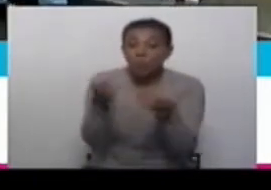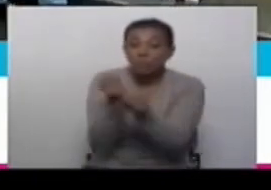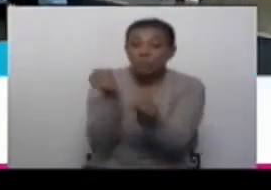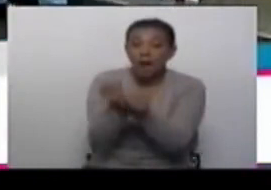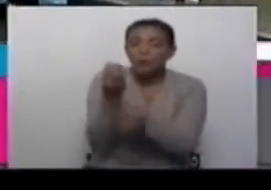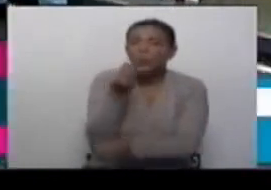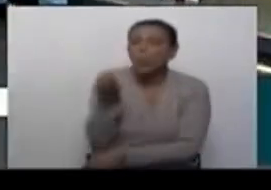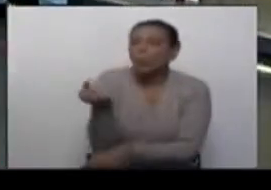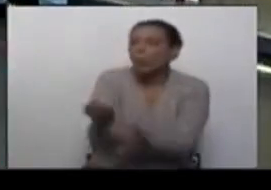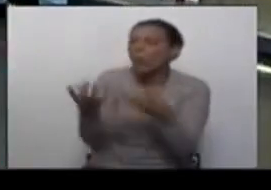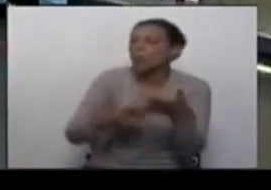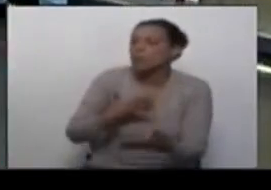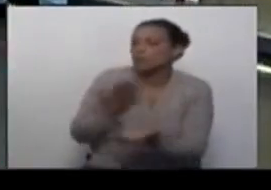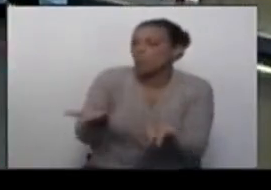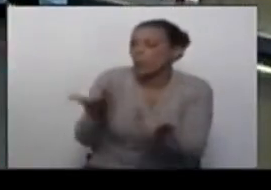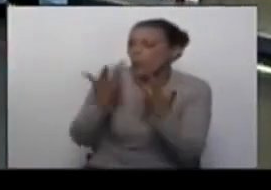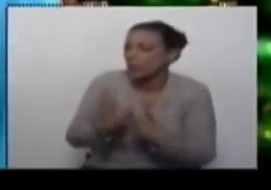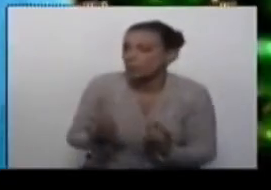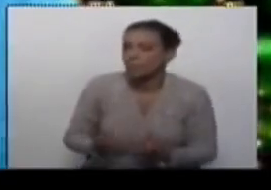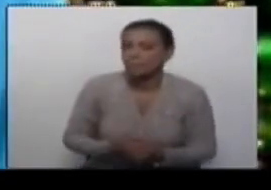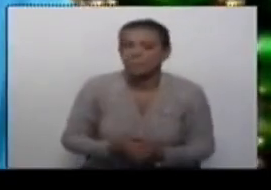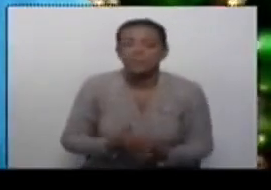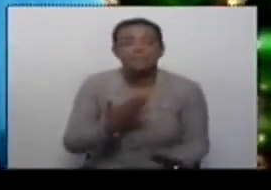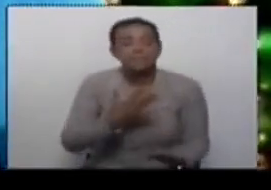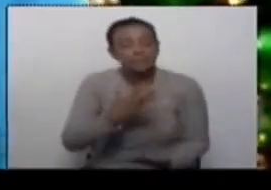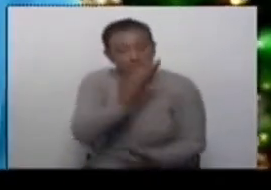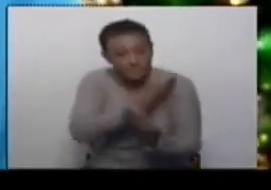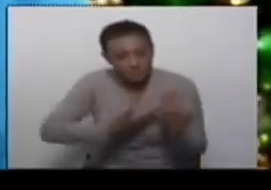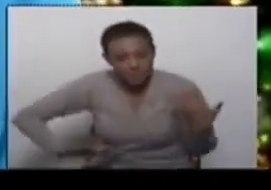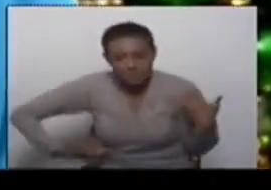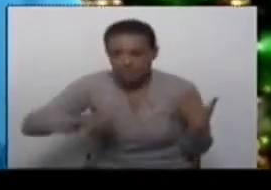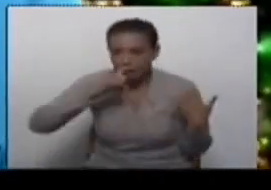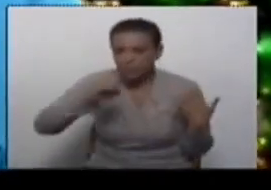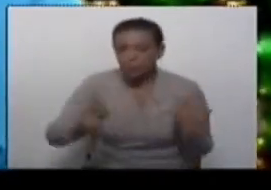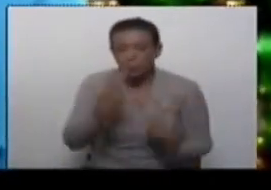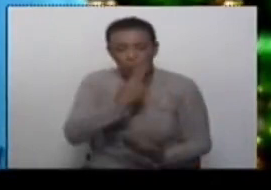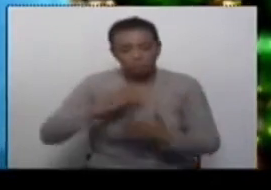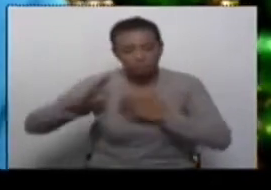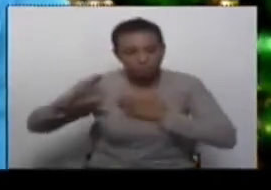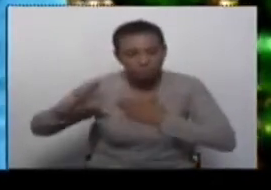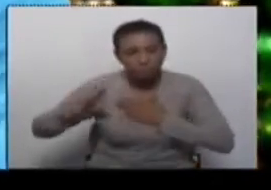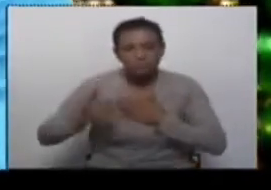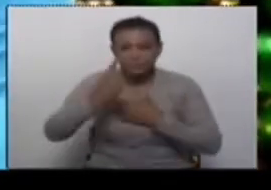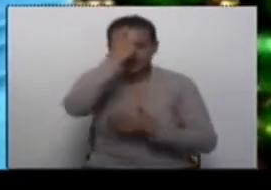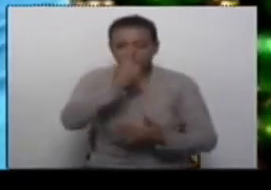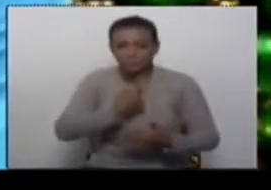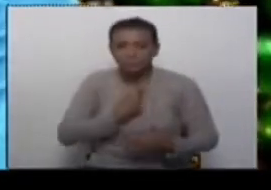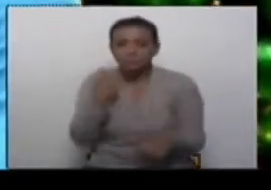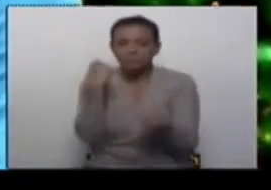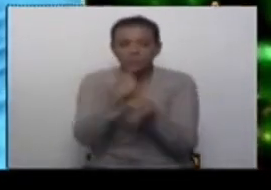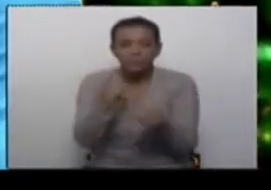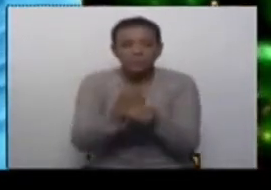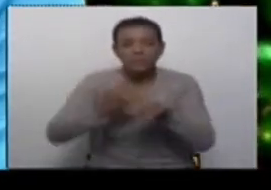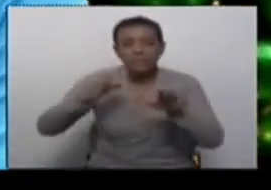¿cómo te sientes tú trabajando para el pueblo? Señor presidente, con todo el compromiso que me caracteriza como trabajador